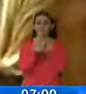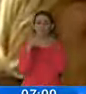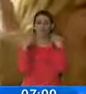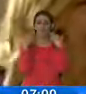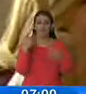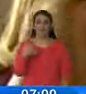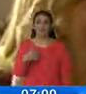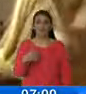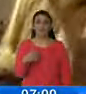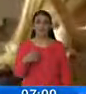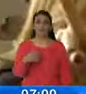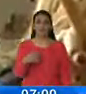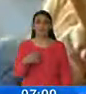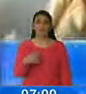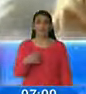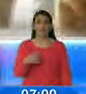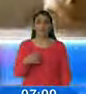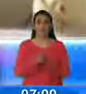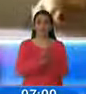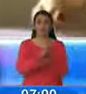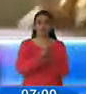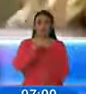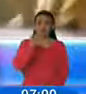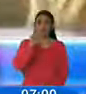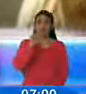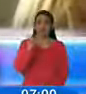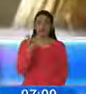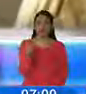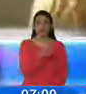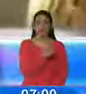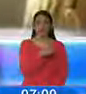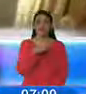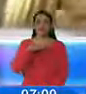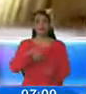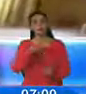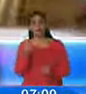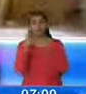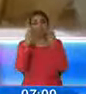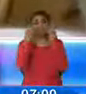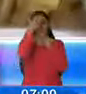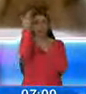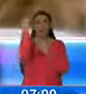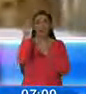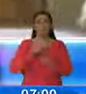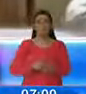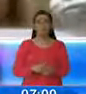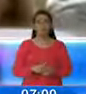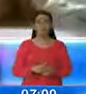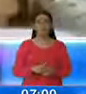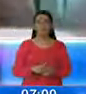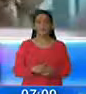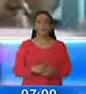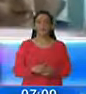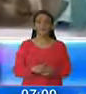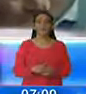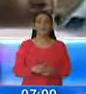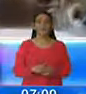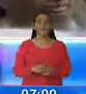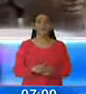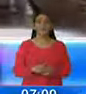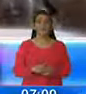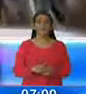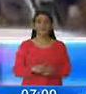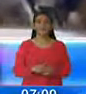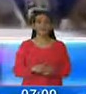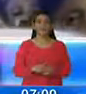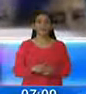En la unidad educativa Batalla de Tarqui, acompañado de su binomio Andrés Páez y los miembros de su familia junto a sus simpatizantes. Eso es lo importante,